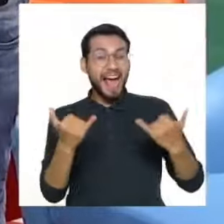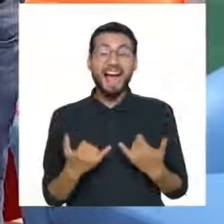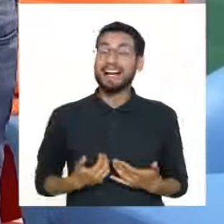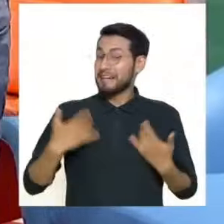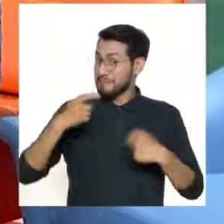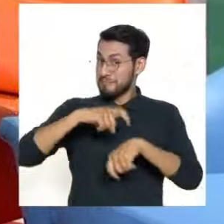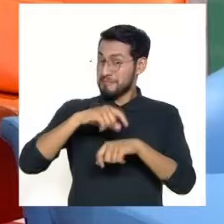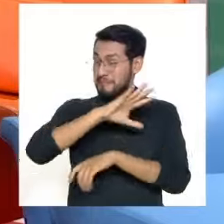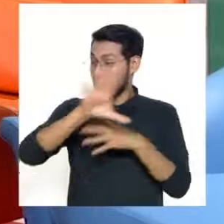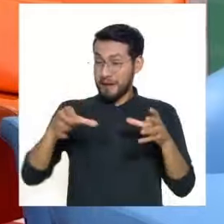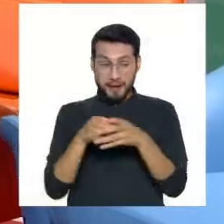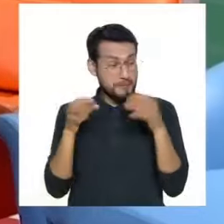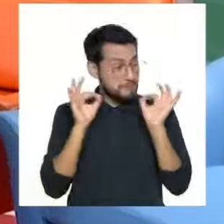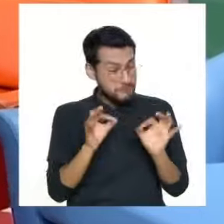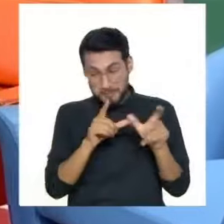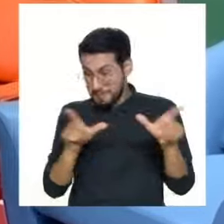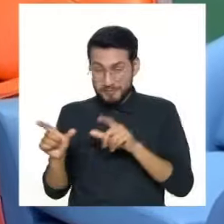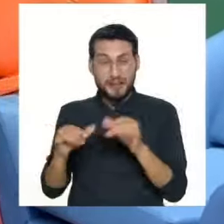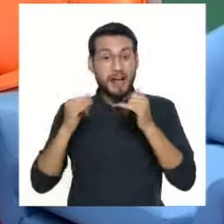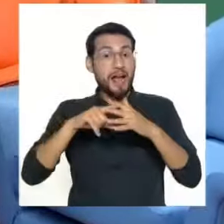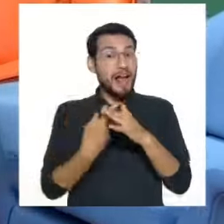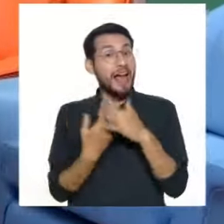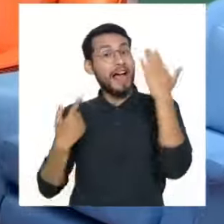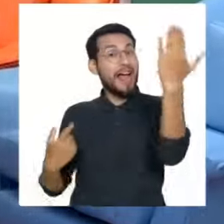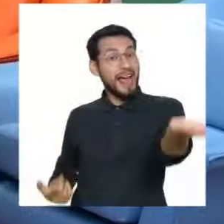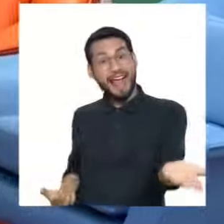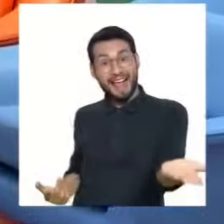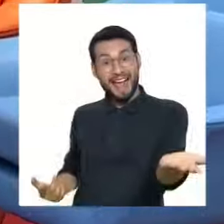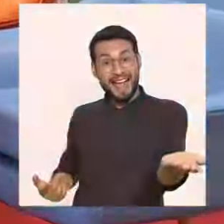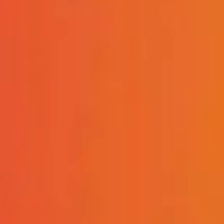el team completo esto quiere empezar